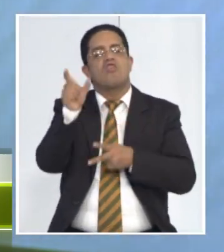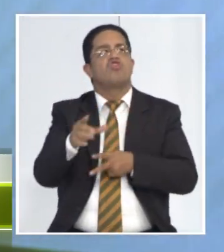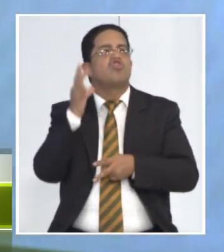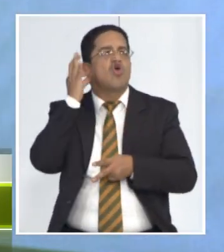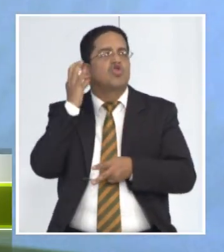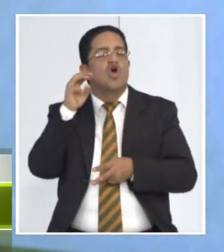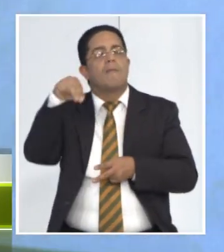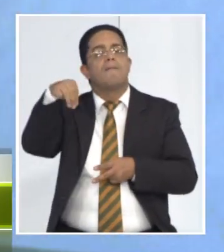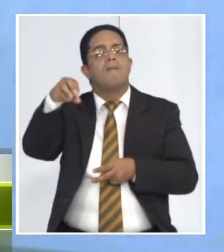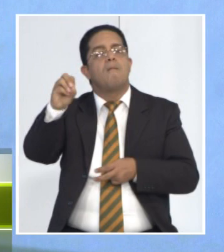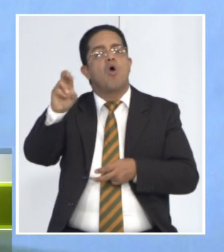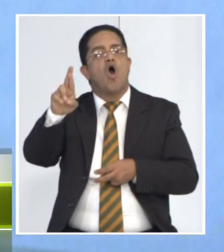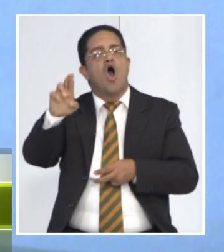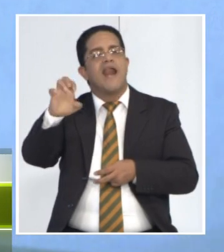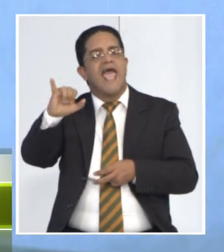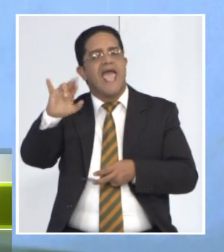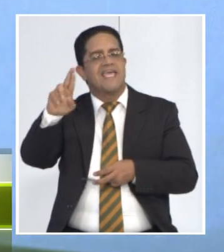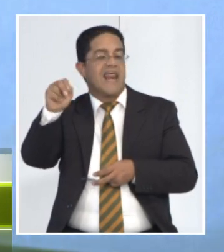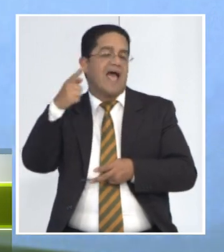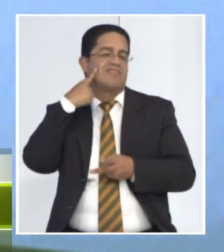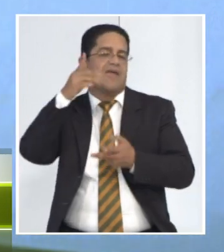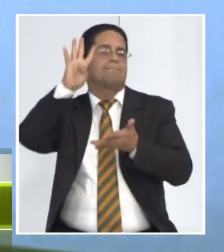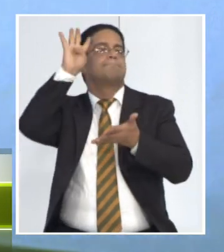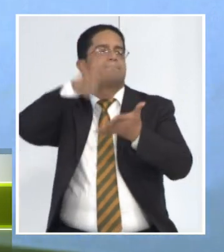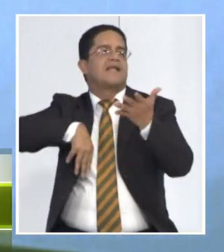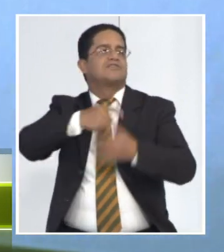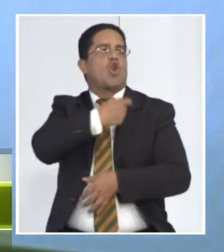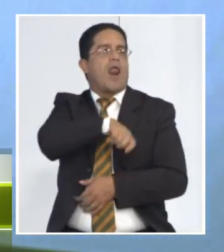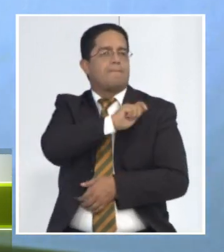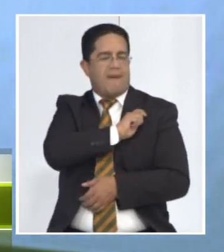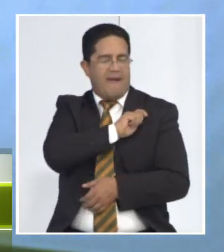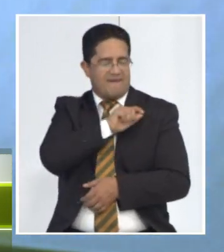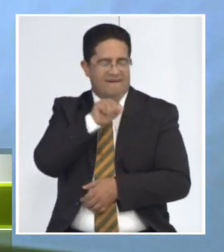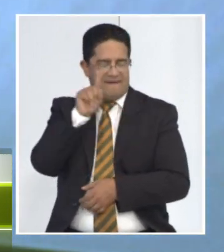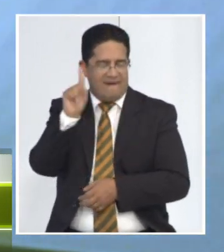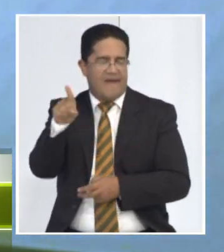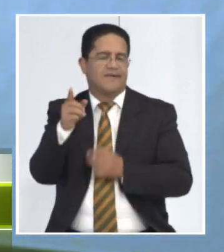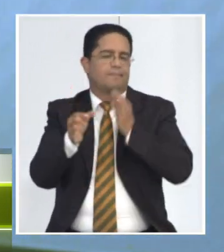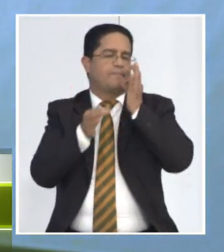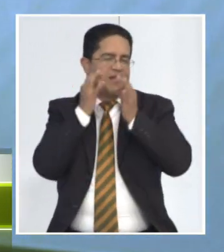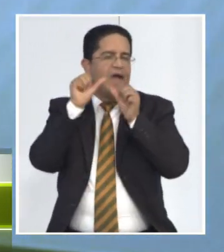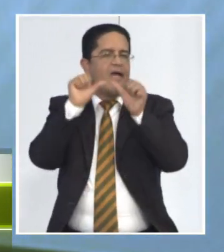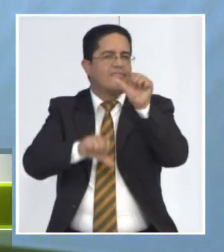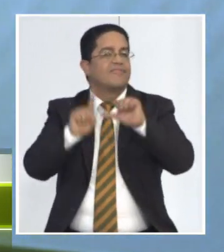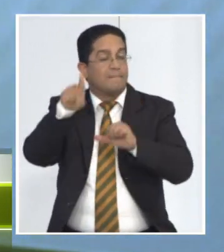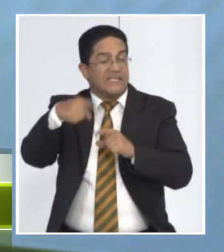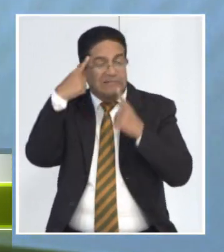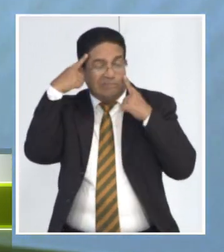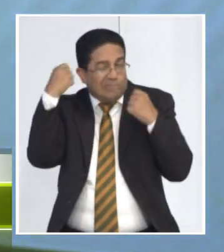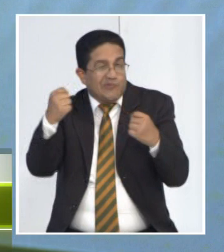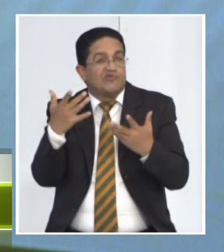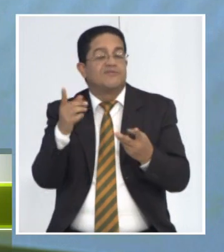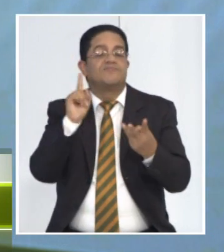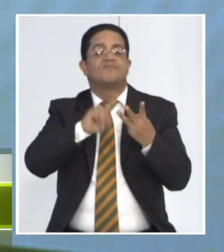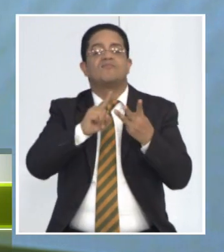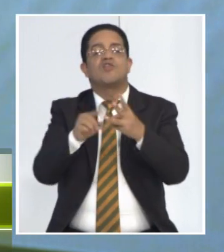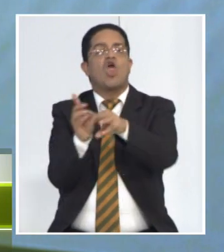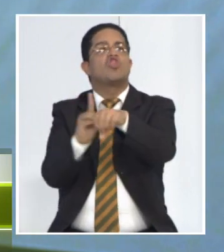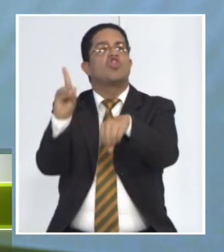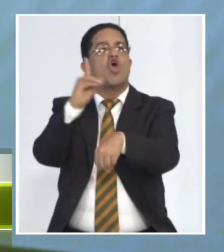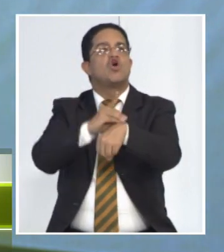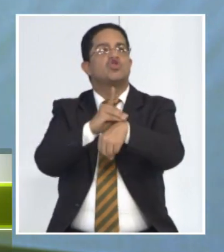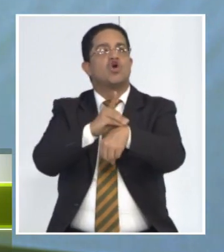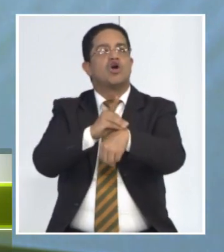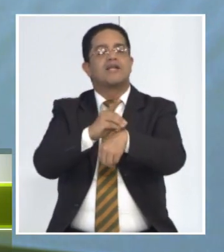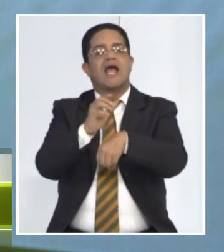Leticia Moreira del Hospital Clínic de Barcelona, que nos va a hablar de cáncer gastrointestinal en líneas generales, es experta en ese tema, y al doctor